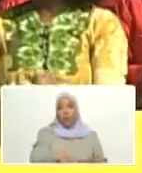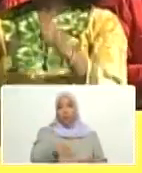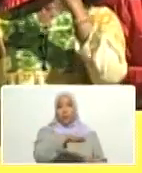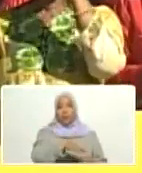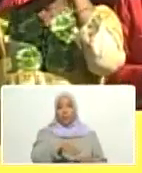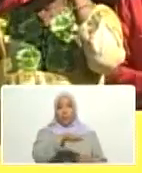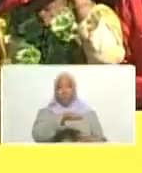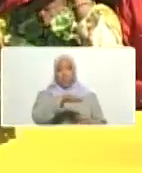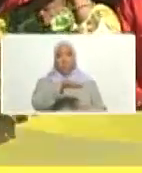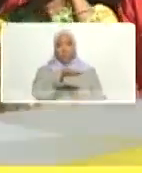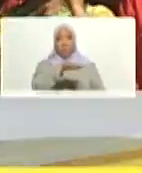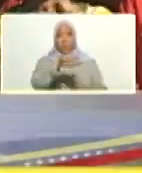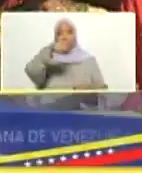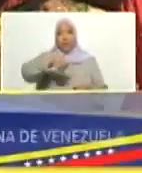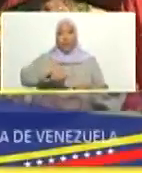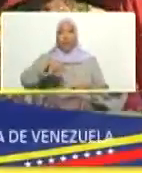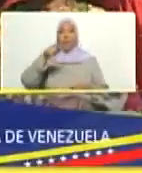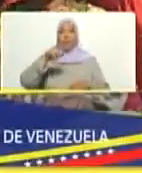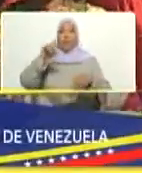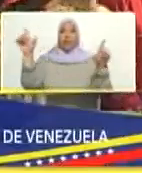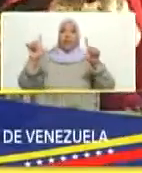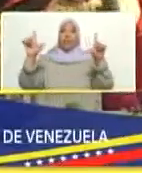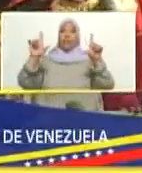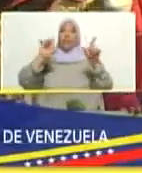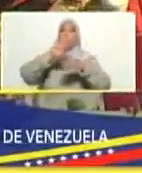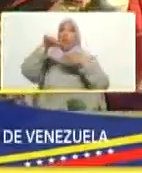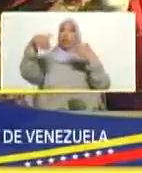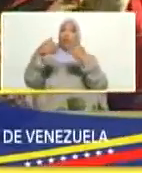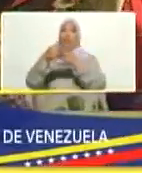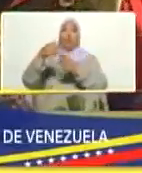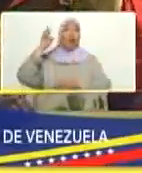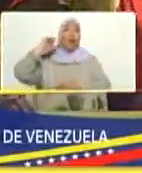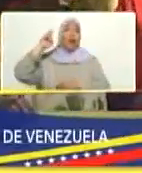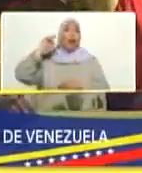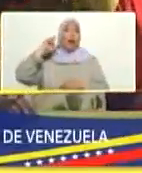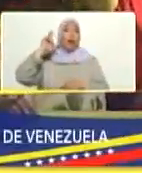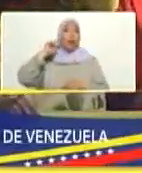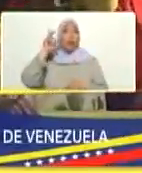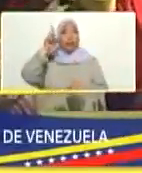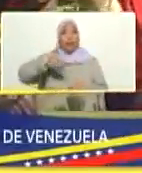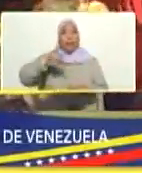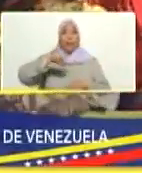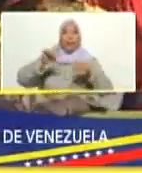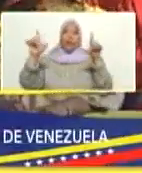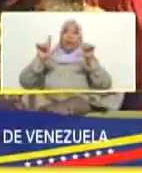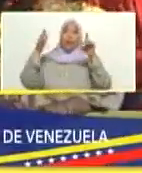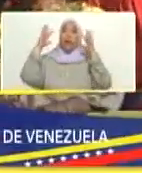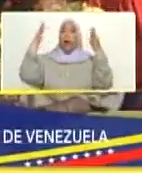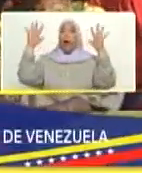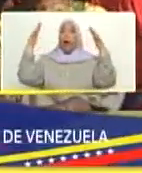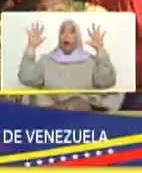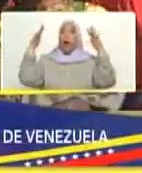Estamos en cadena nacional de radio y televisión y saludo